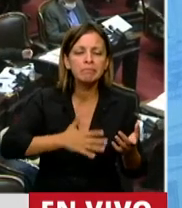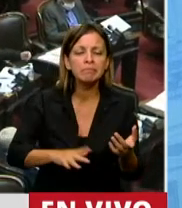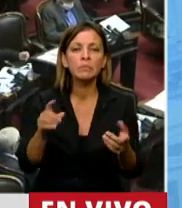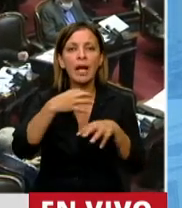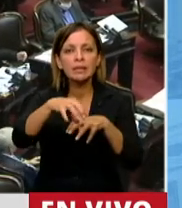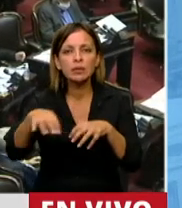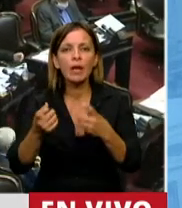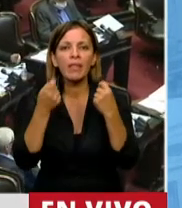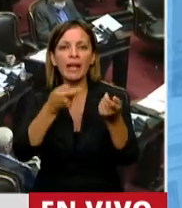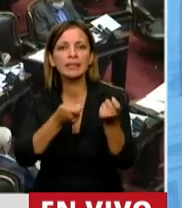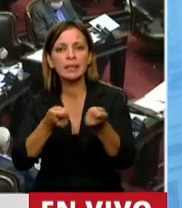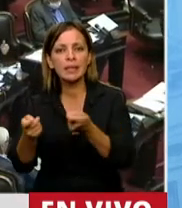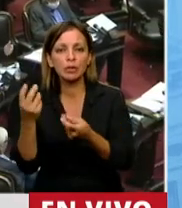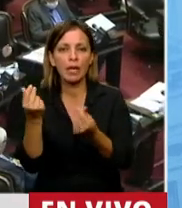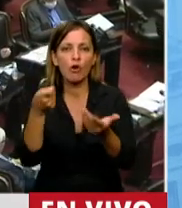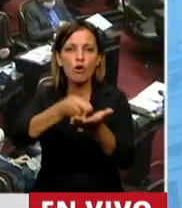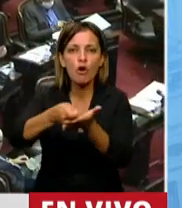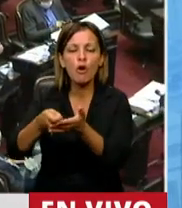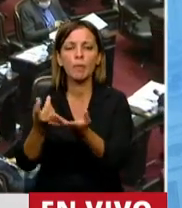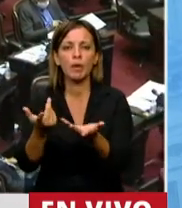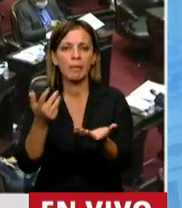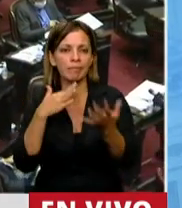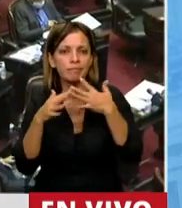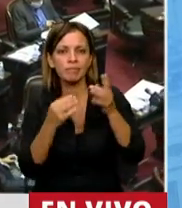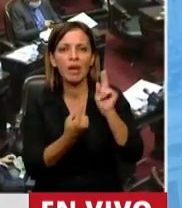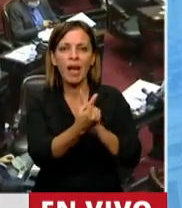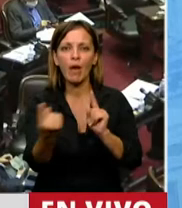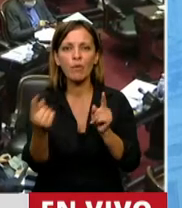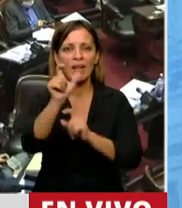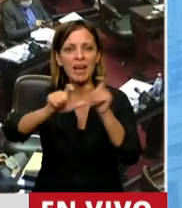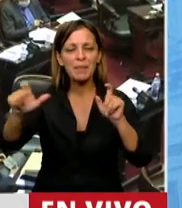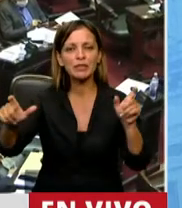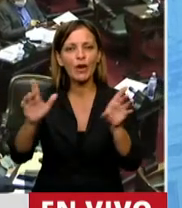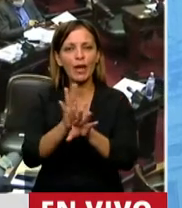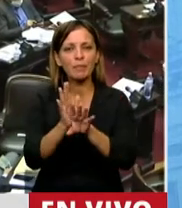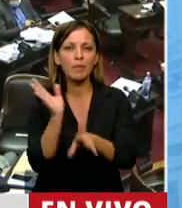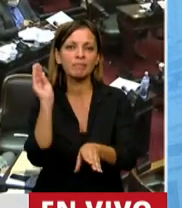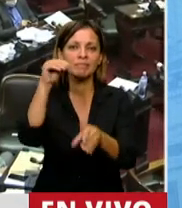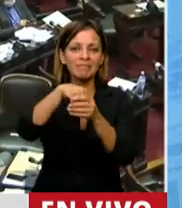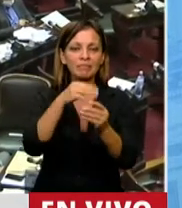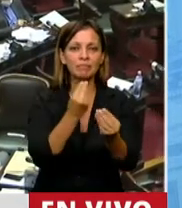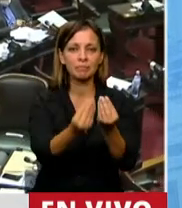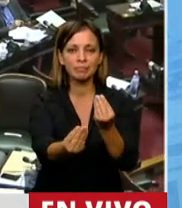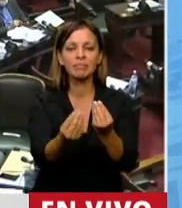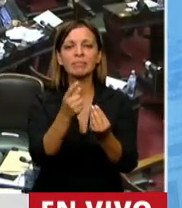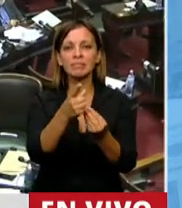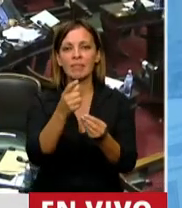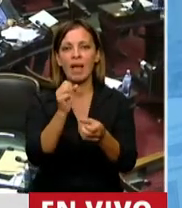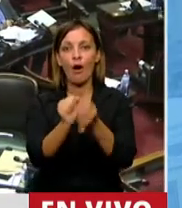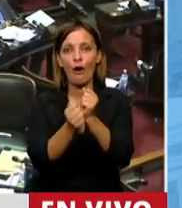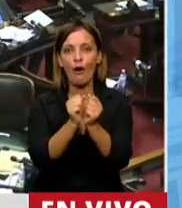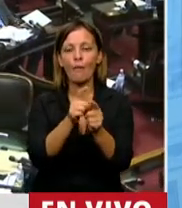incentivos económicos, entendiendo que por cada persona que entra en la obra tiene una cantidad de